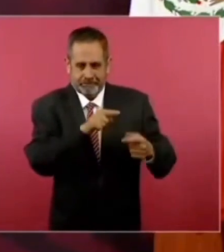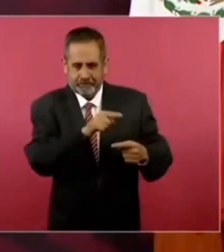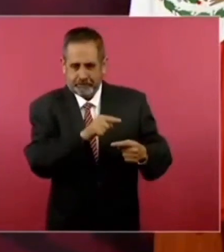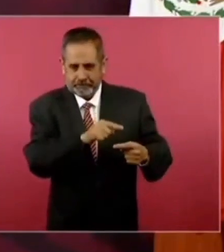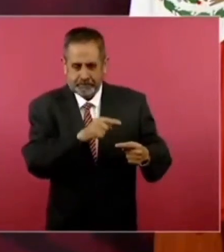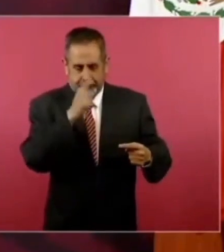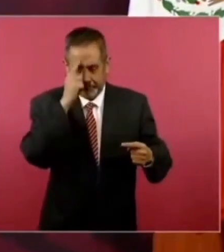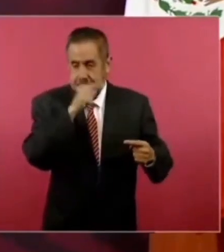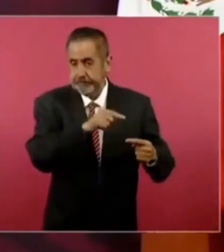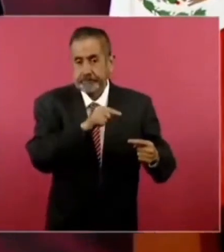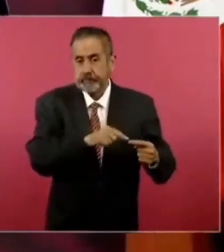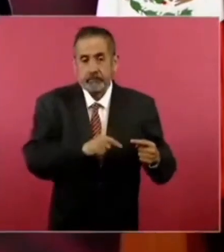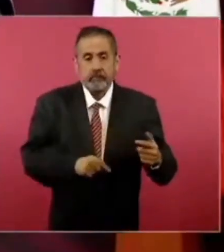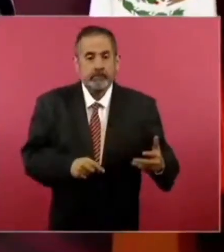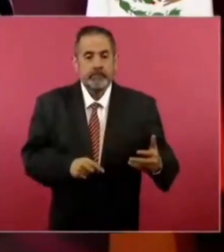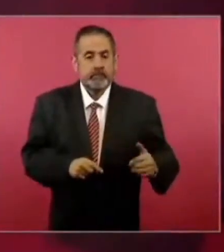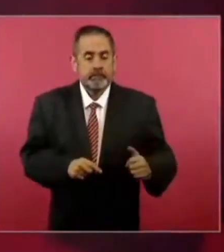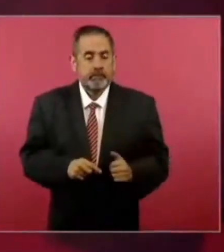tiene